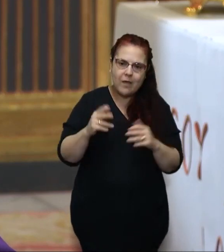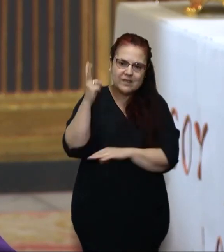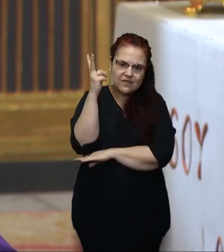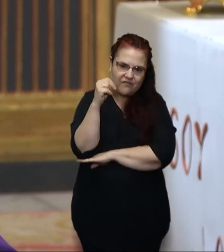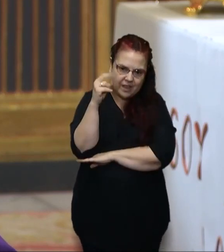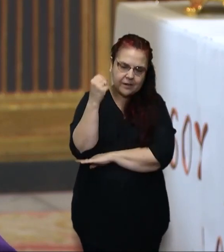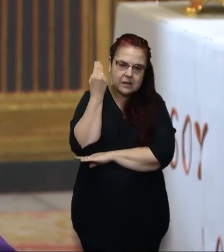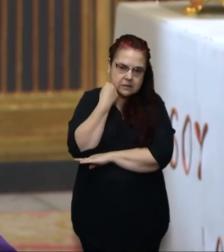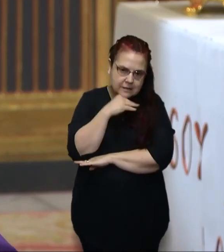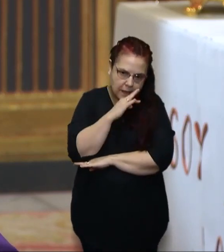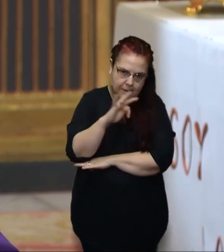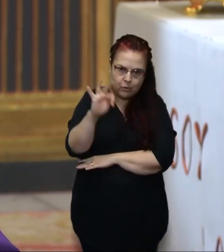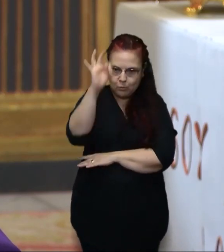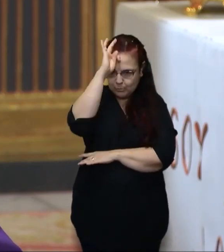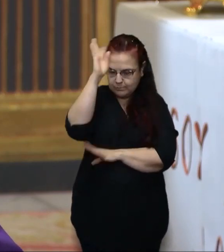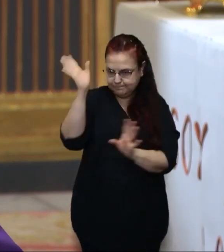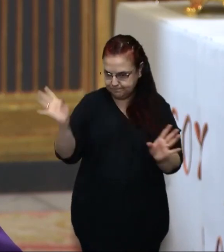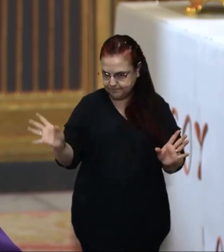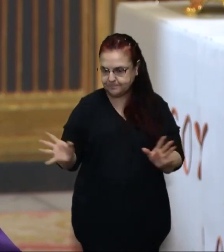domingo, ¿verdad?